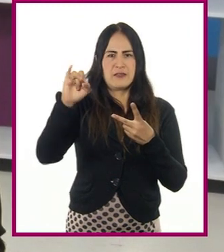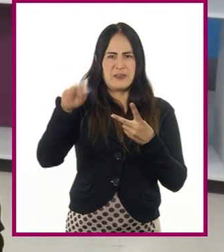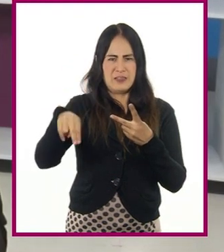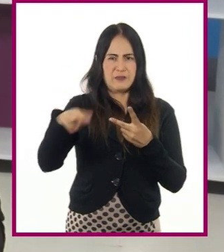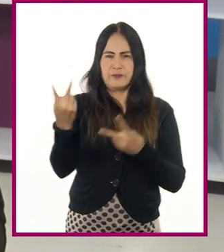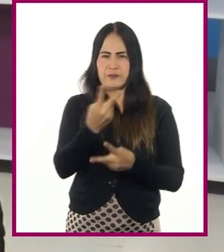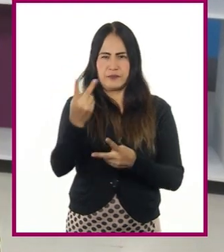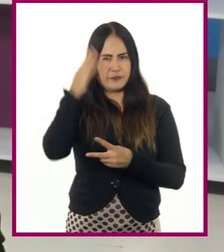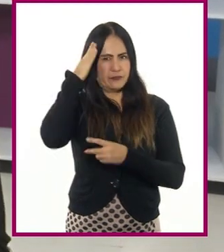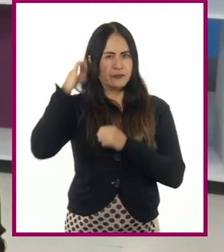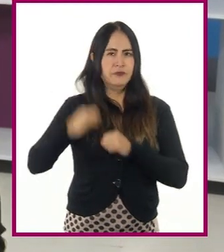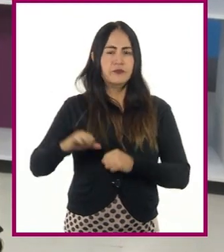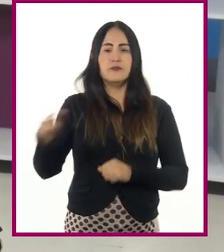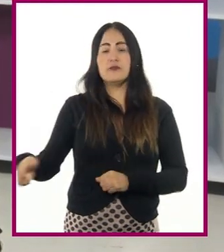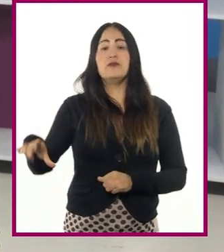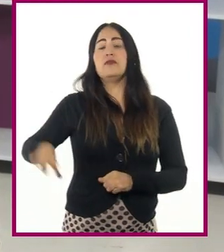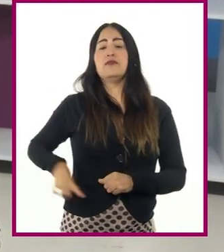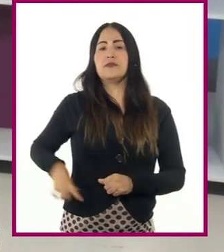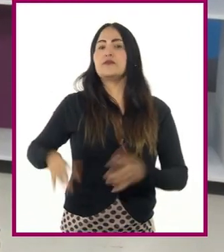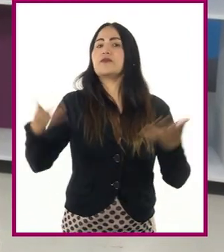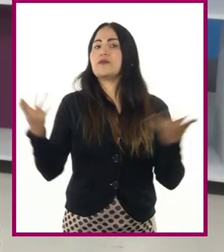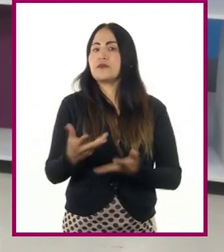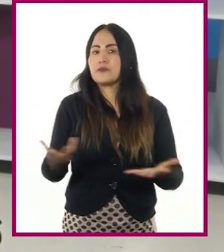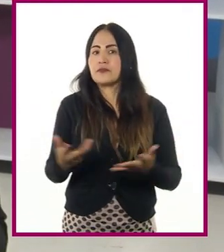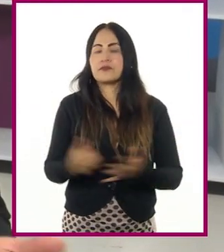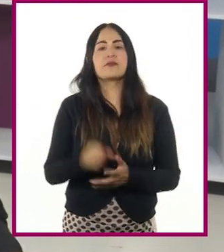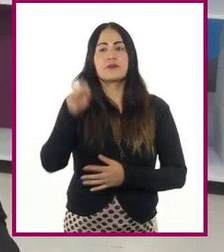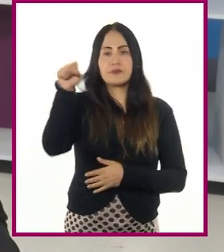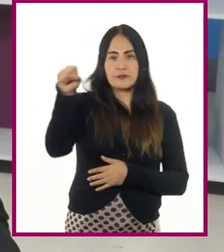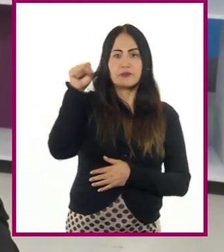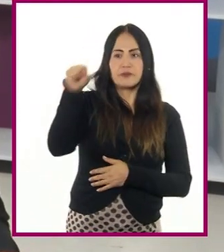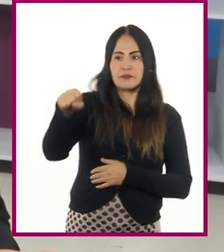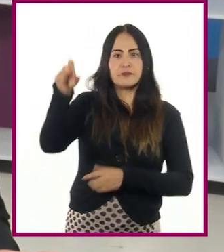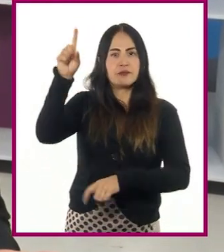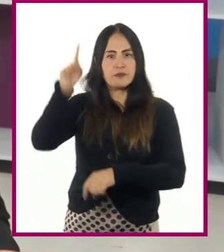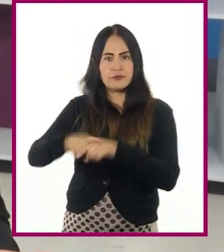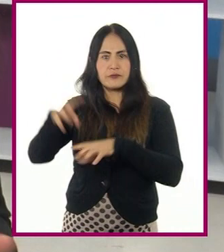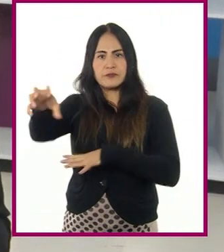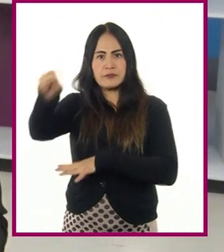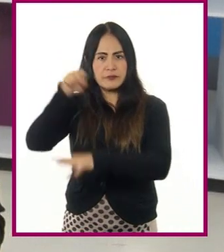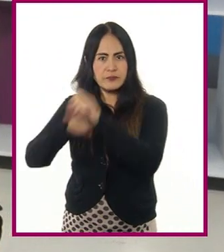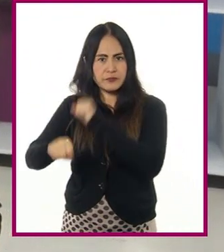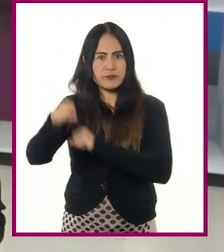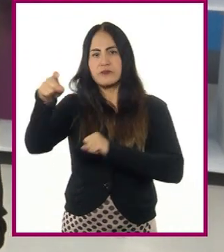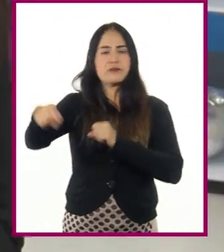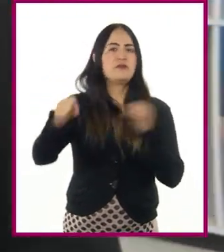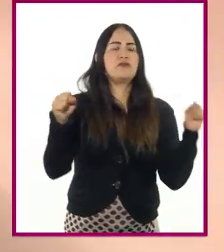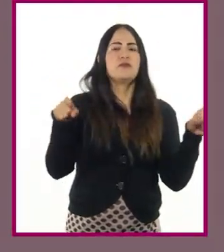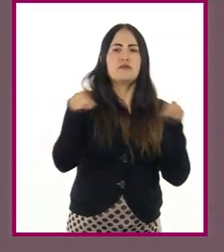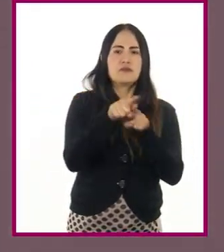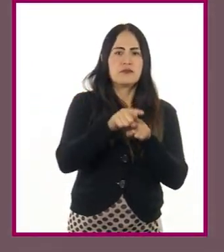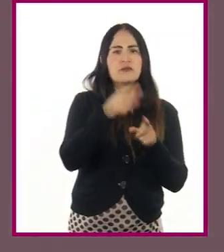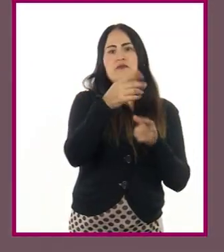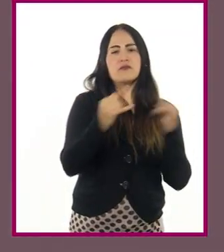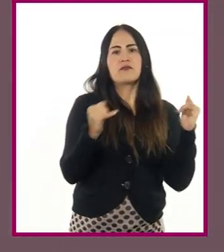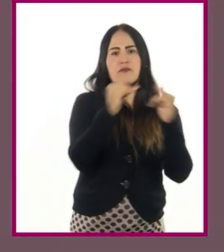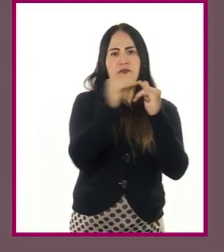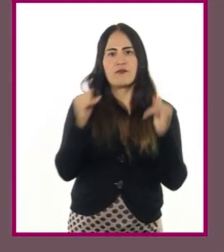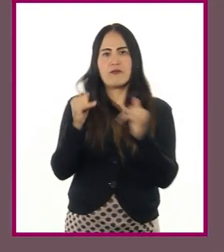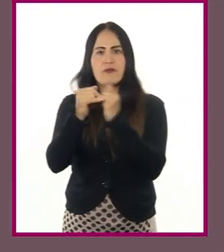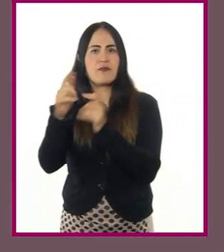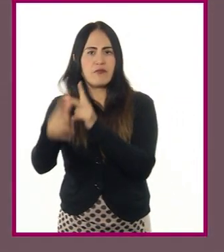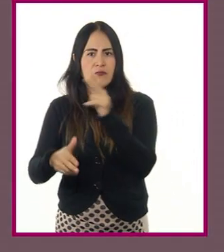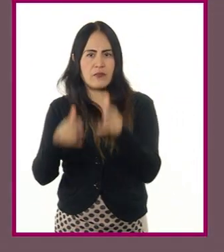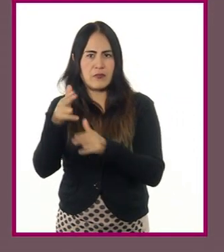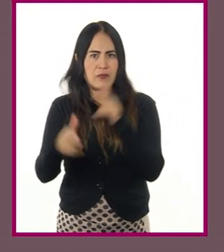respuesta, el gobierno tomó por asalto los locales sindicales y las instalaciones ferrocarrileras por todo el país. La